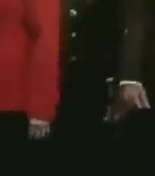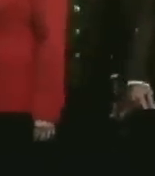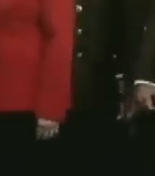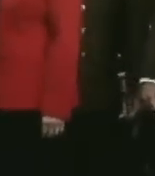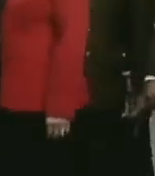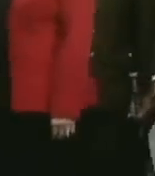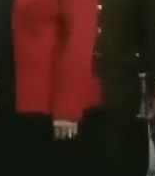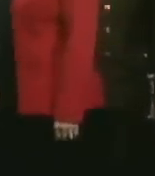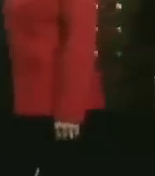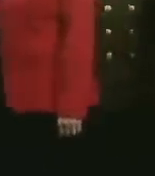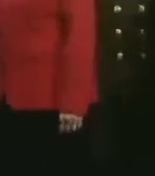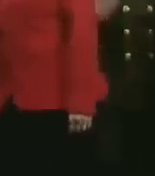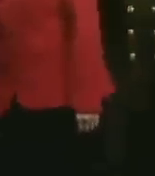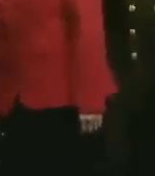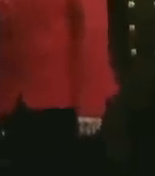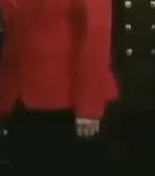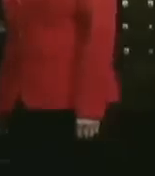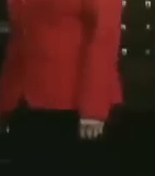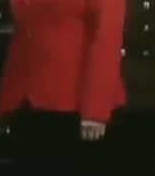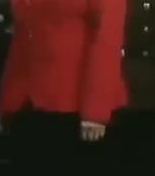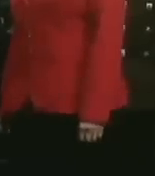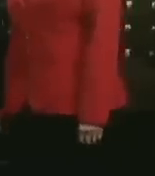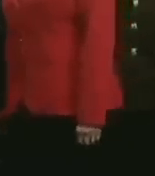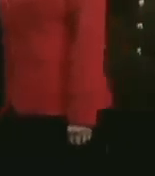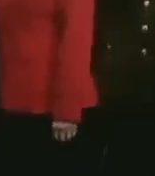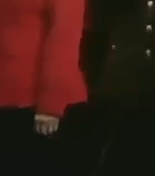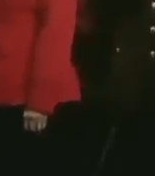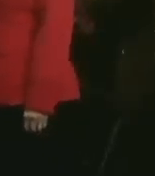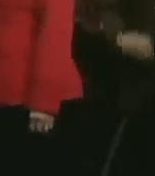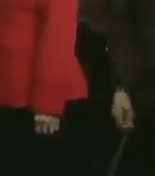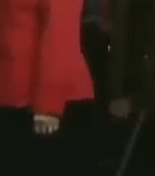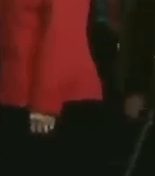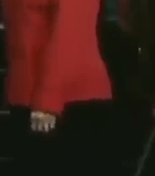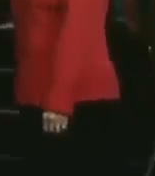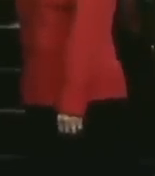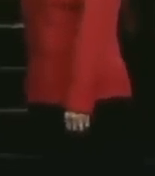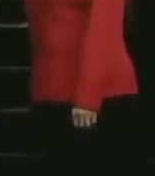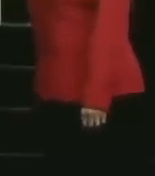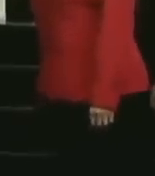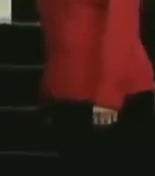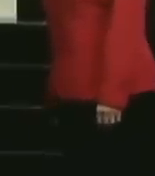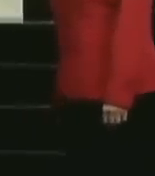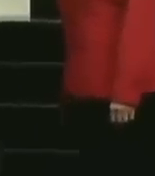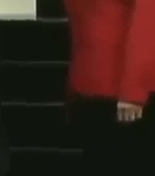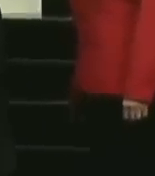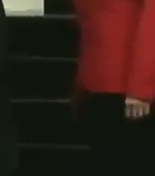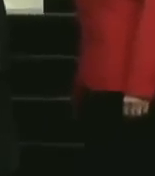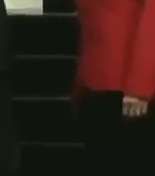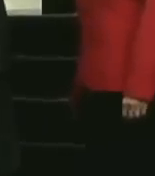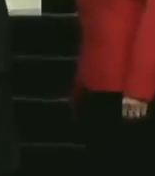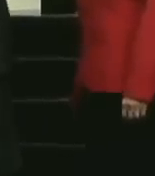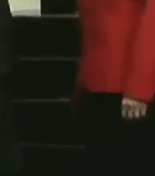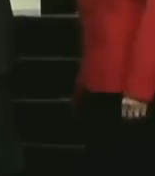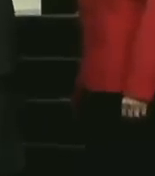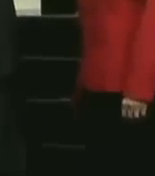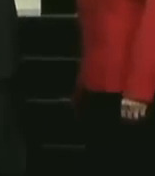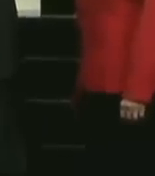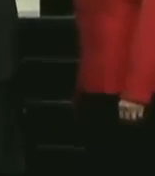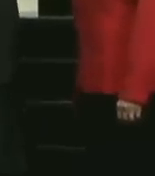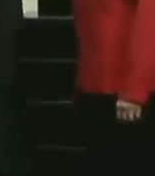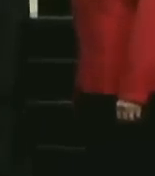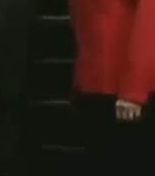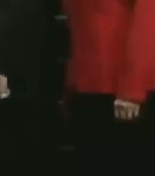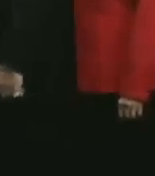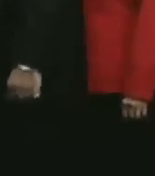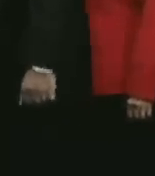y categoría de la Fuerza Armada Nacional Bolivariana. Lidera este acto el comandante en jefe de la Fuerza